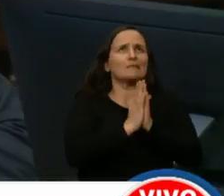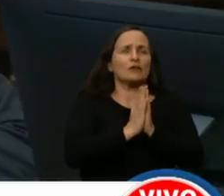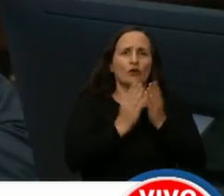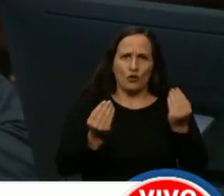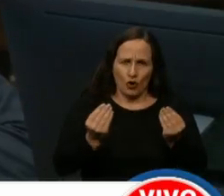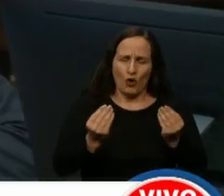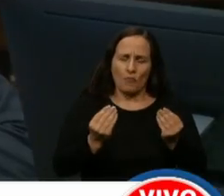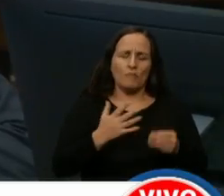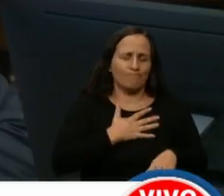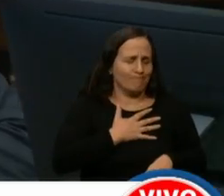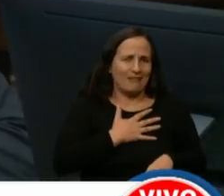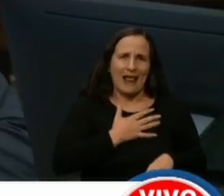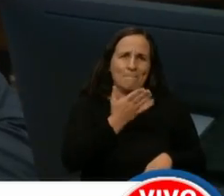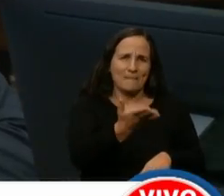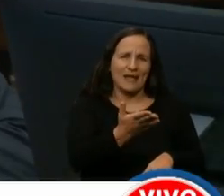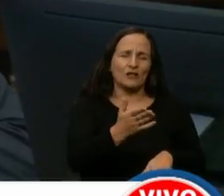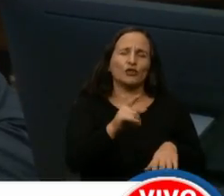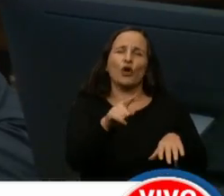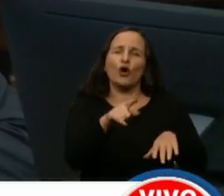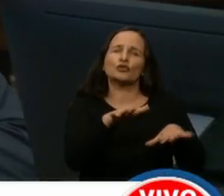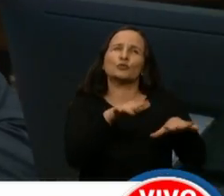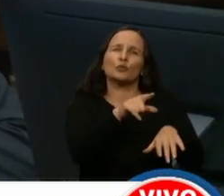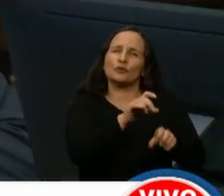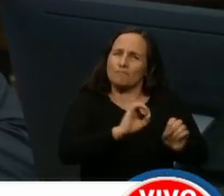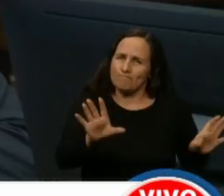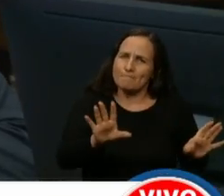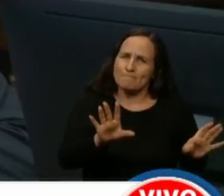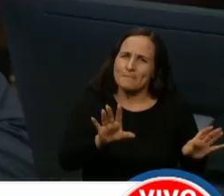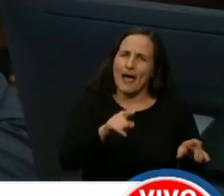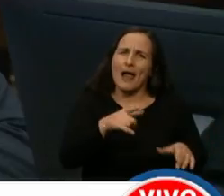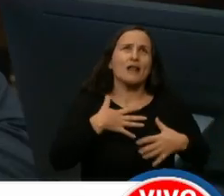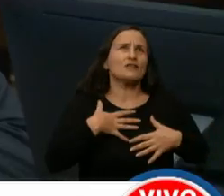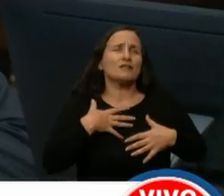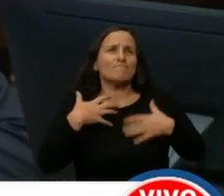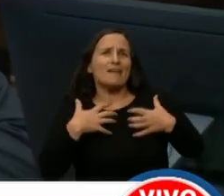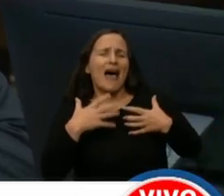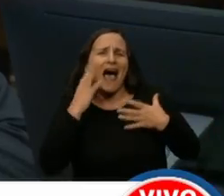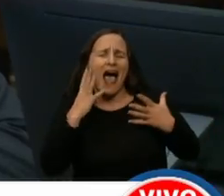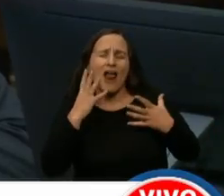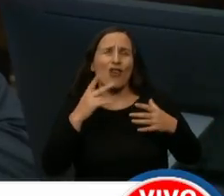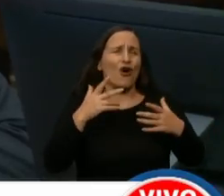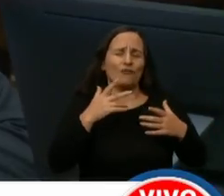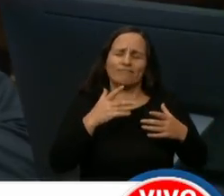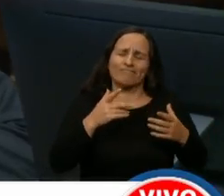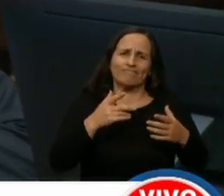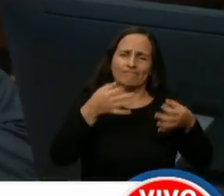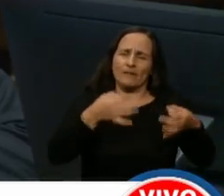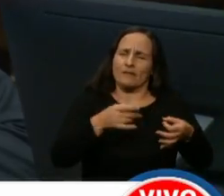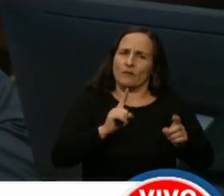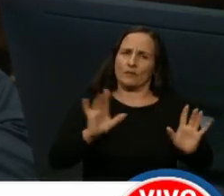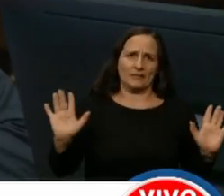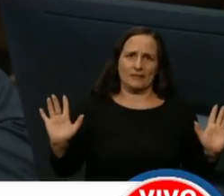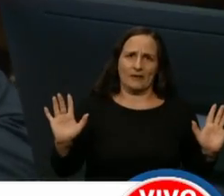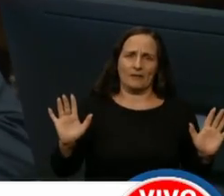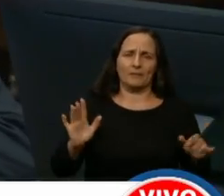lamentó el mal momento que le hice pasar y que ninguna exaltación de ánimo puede justificar sin